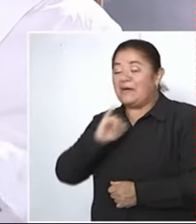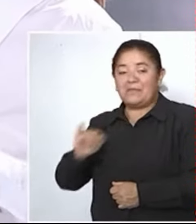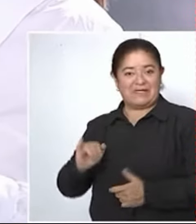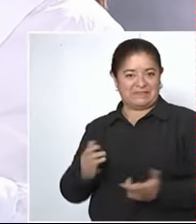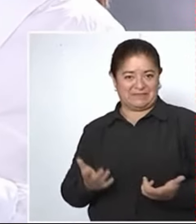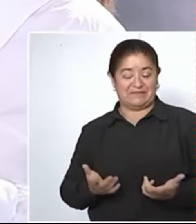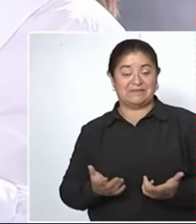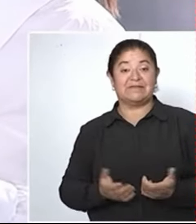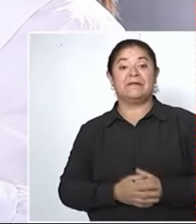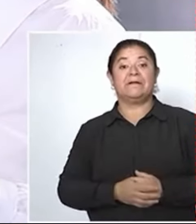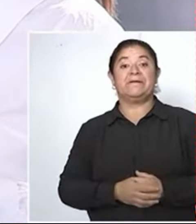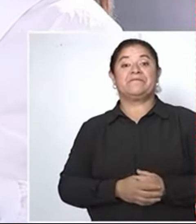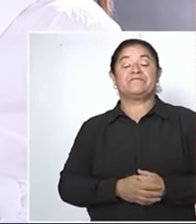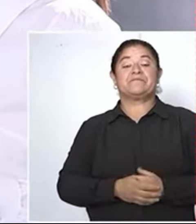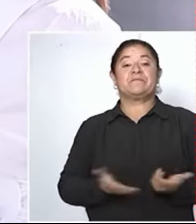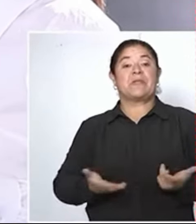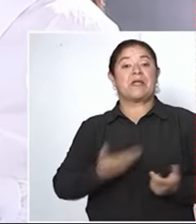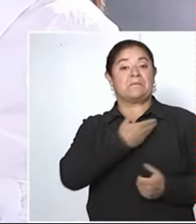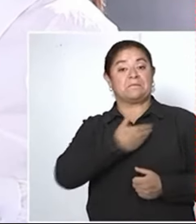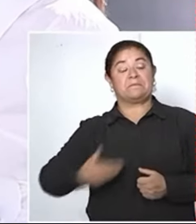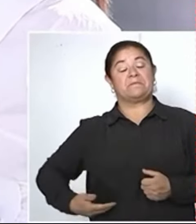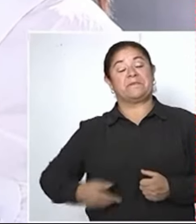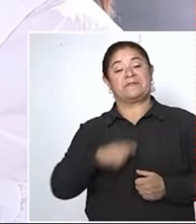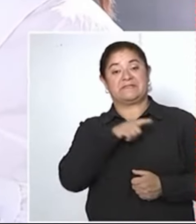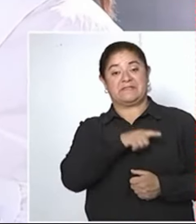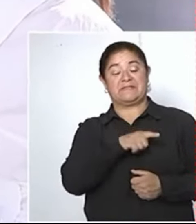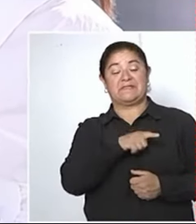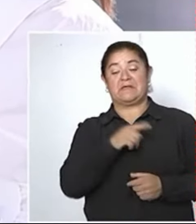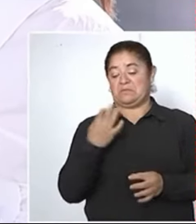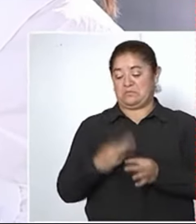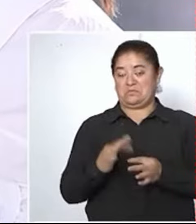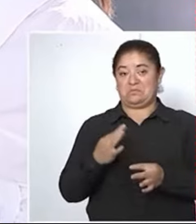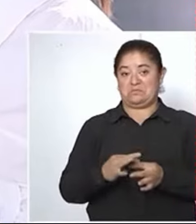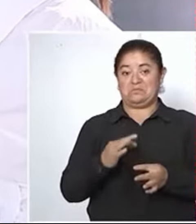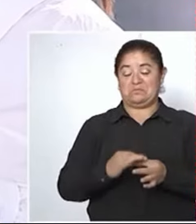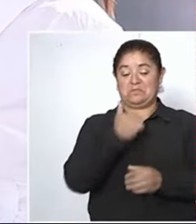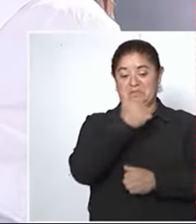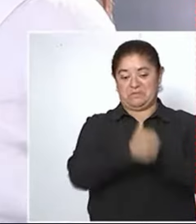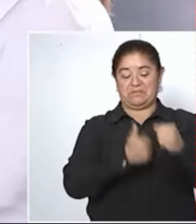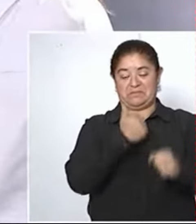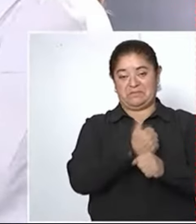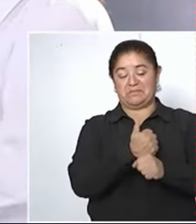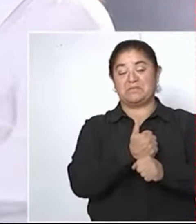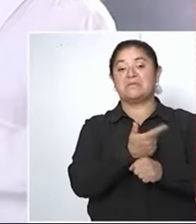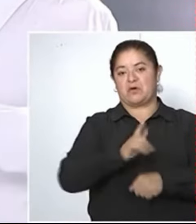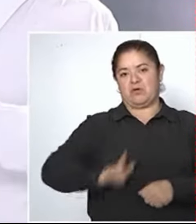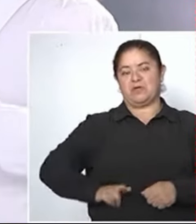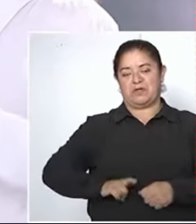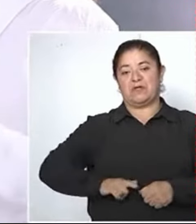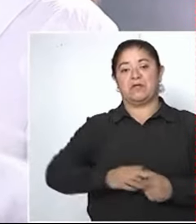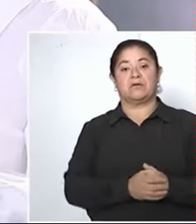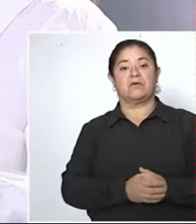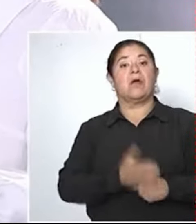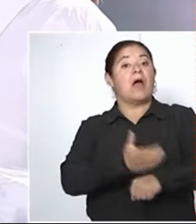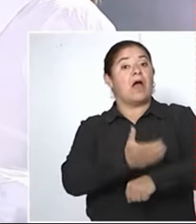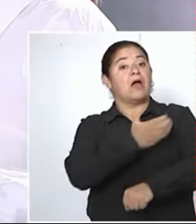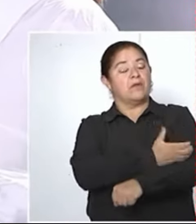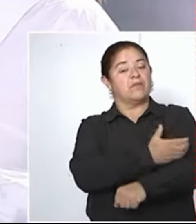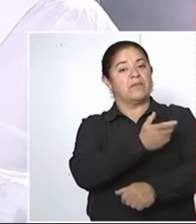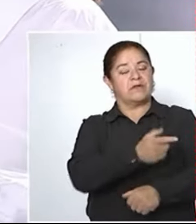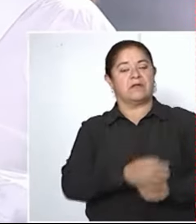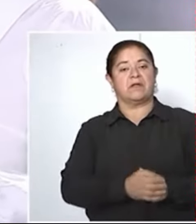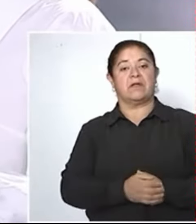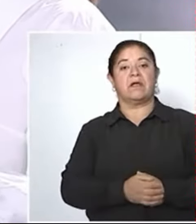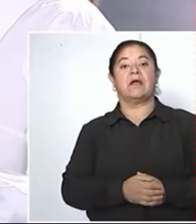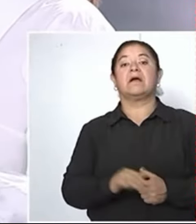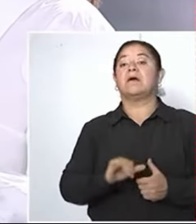presidente que está cumpliendo sus seis años de gobierno acompañará a quien